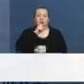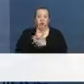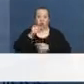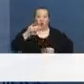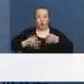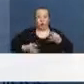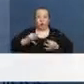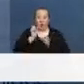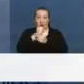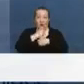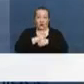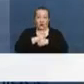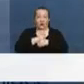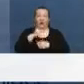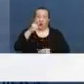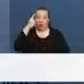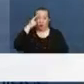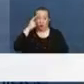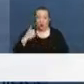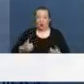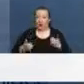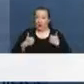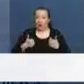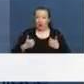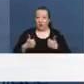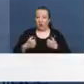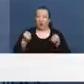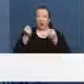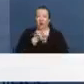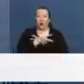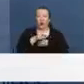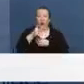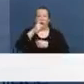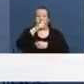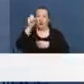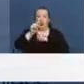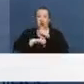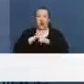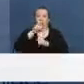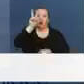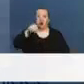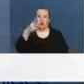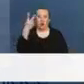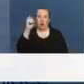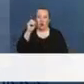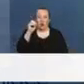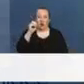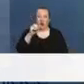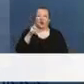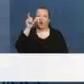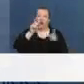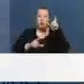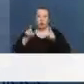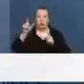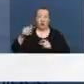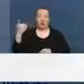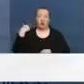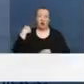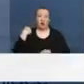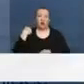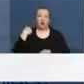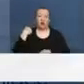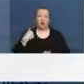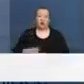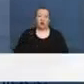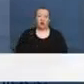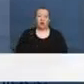ustedes creen que es ético que la peor crisis del último siglo 2020 haya habido gente que haya obtenido o sectores